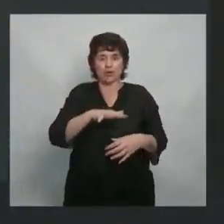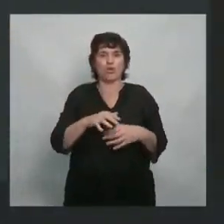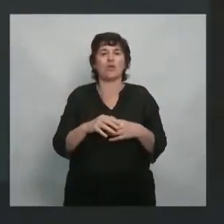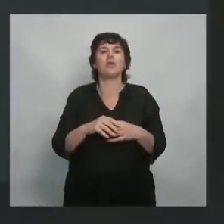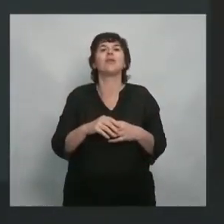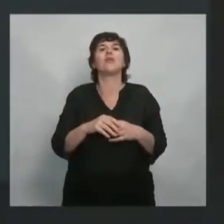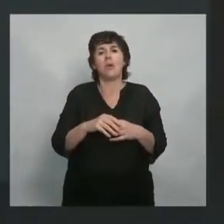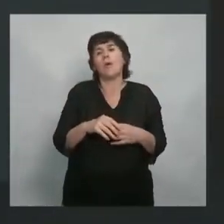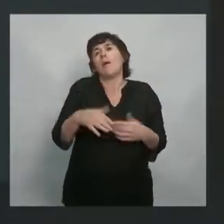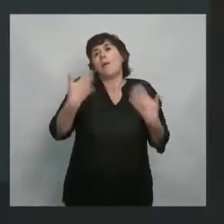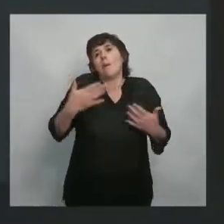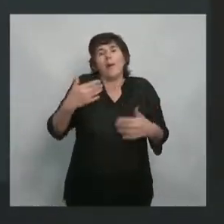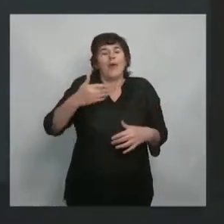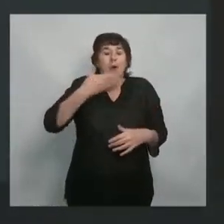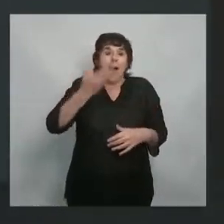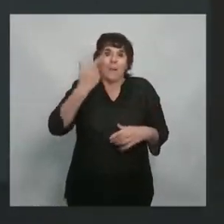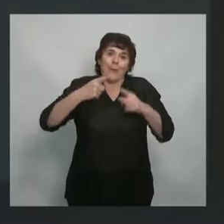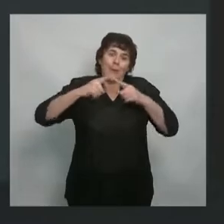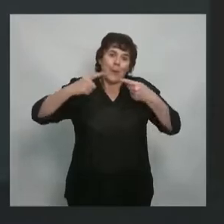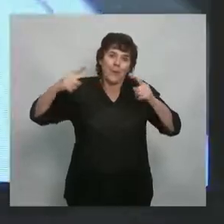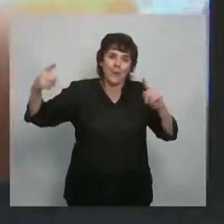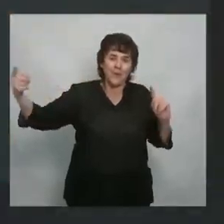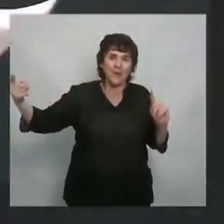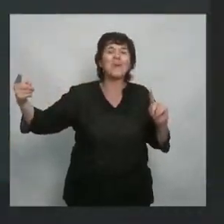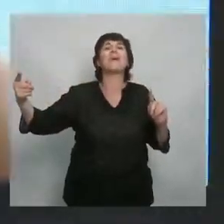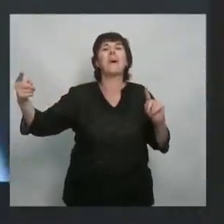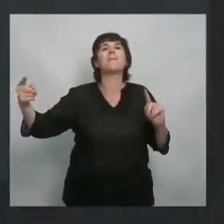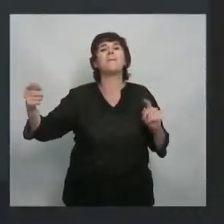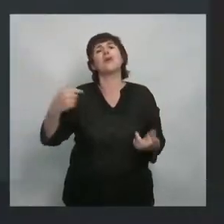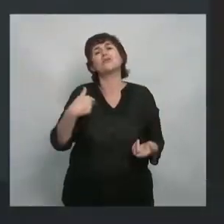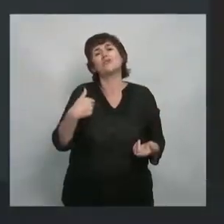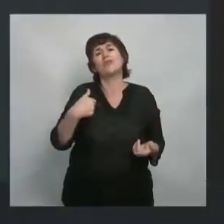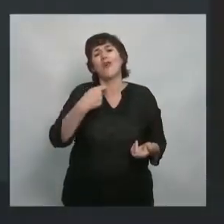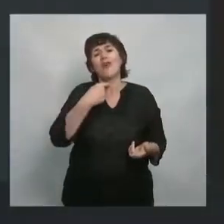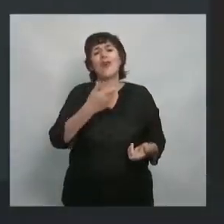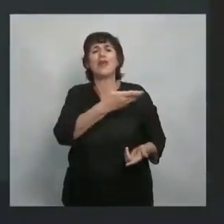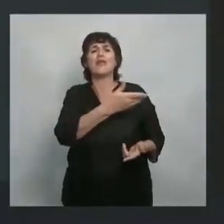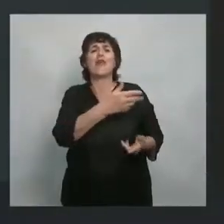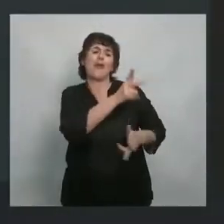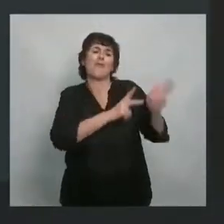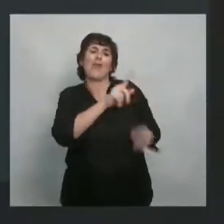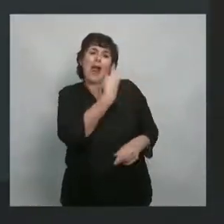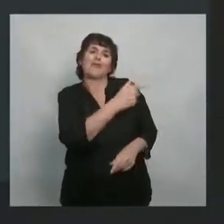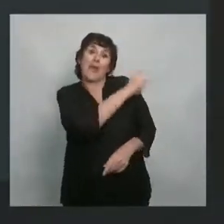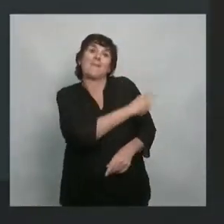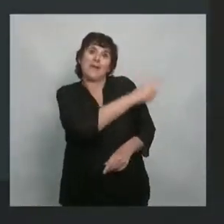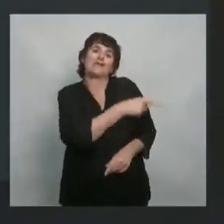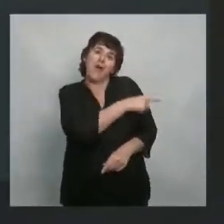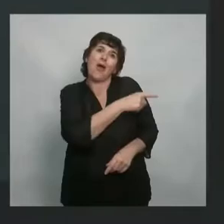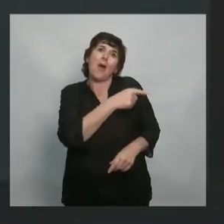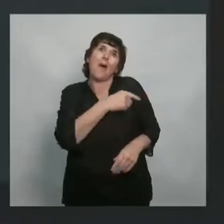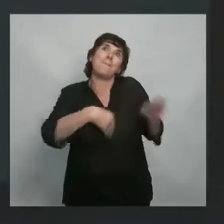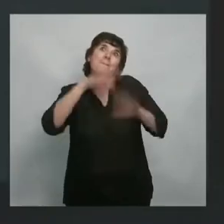Sobre eso se puede hablar largamente, pero yo quiero sobre todo oír a ella, que tiene mucho más que decirnos que yo,